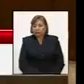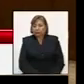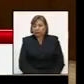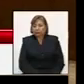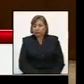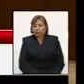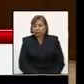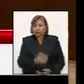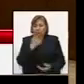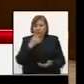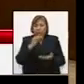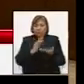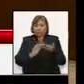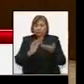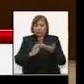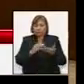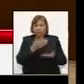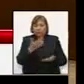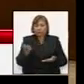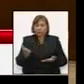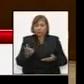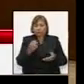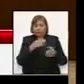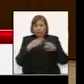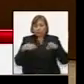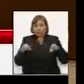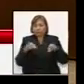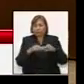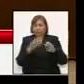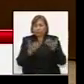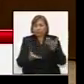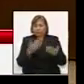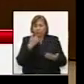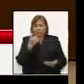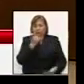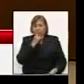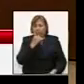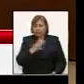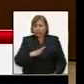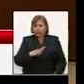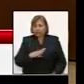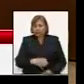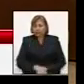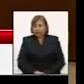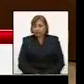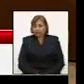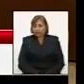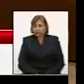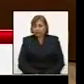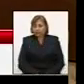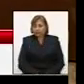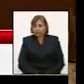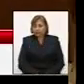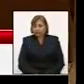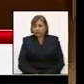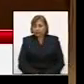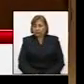Se pide disculpas al los presentes si de alguna manera les he faltado el respeto. Señor, retírese y lo vamos a entrevistar al